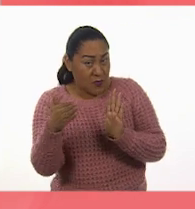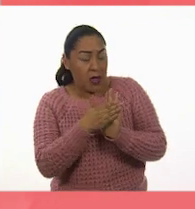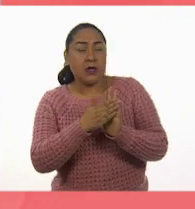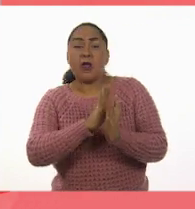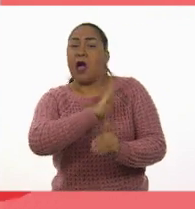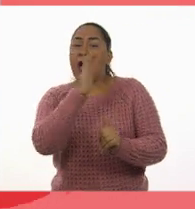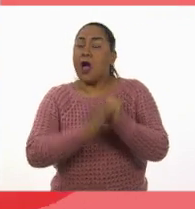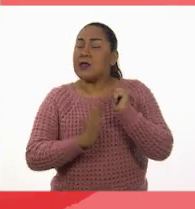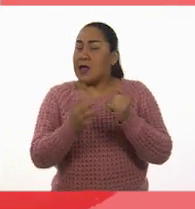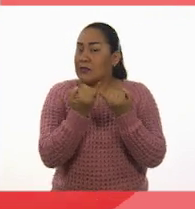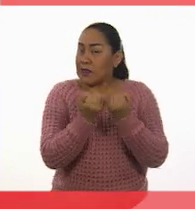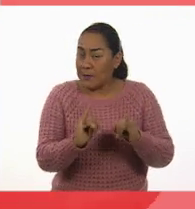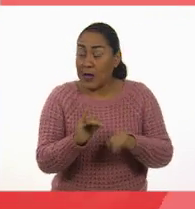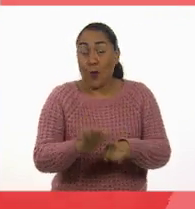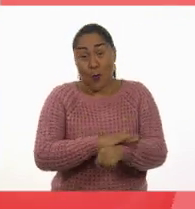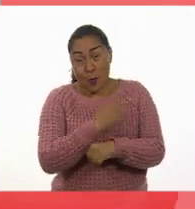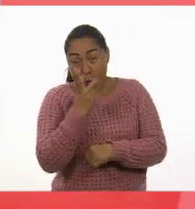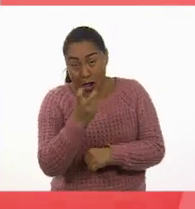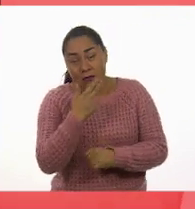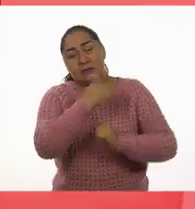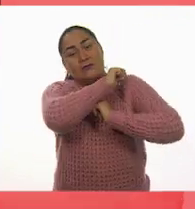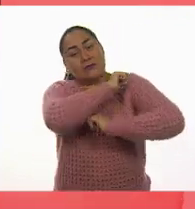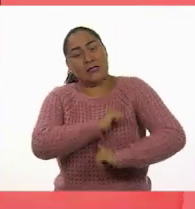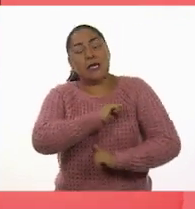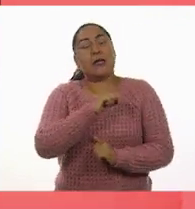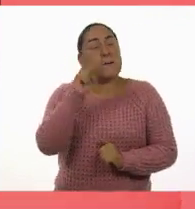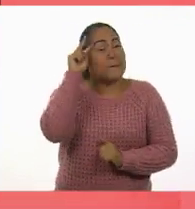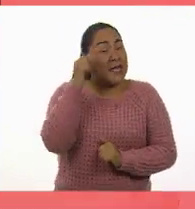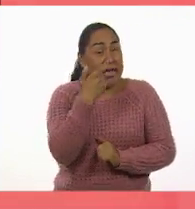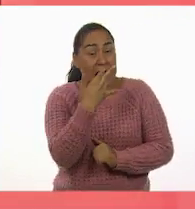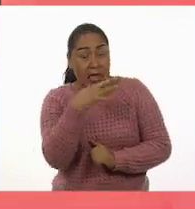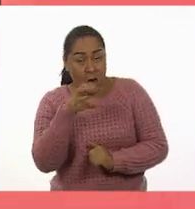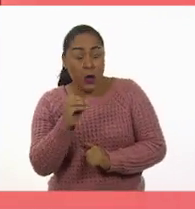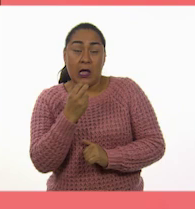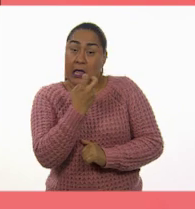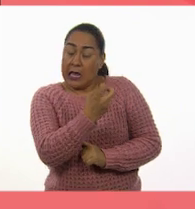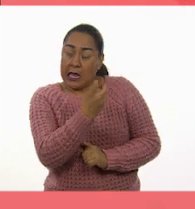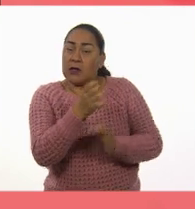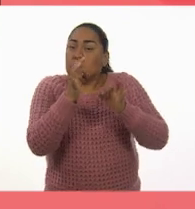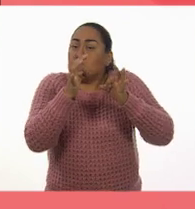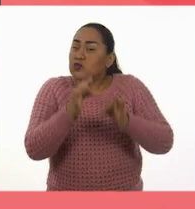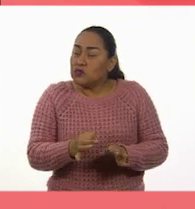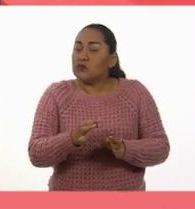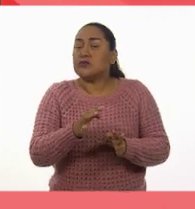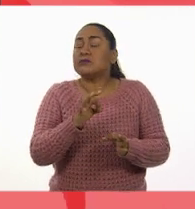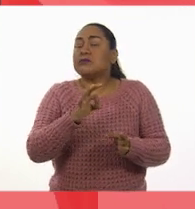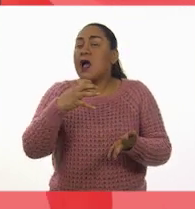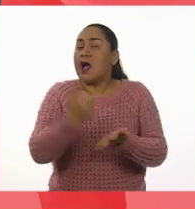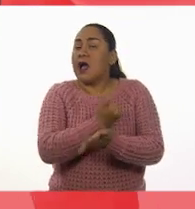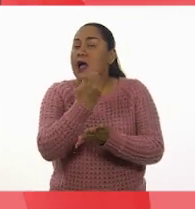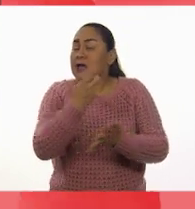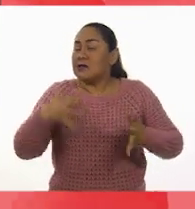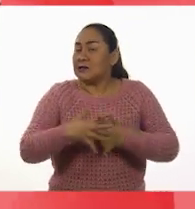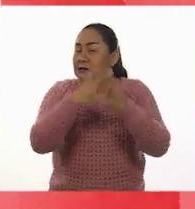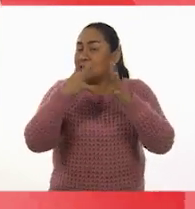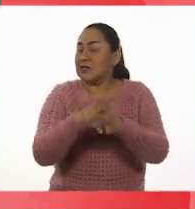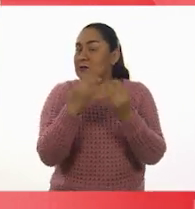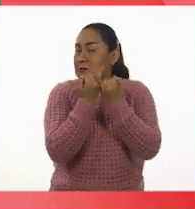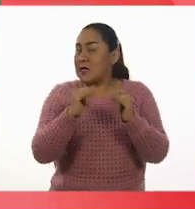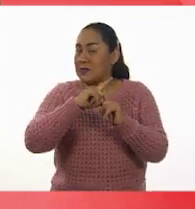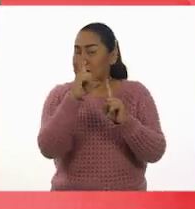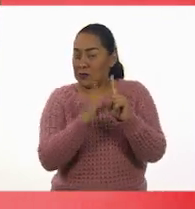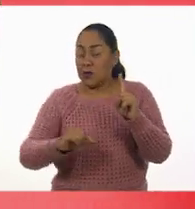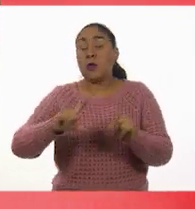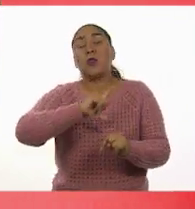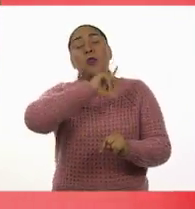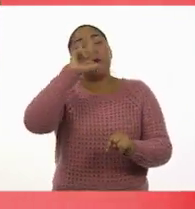la independencia. Por ello, el general Vicente Guerrero es considerado el auténtico consumador de la independencia nacional.